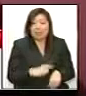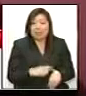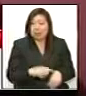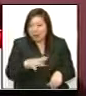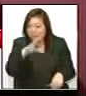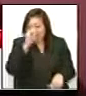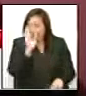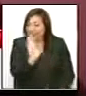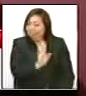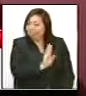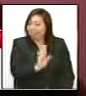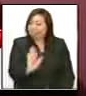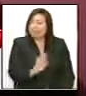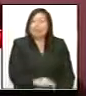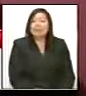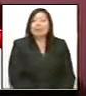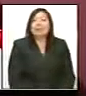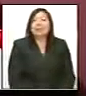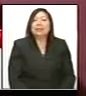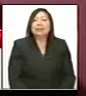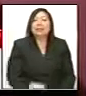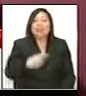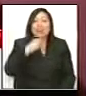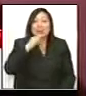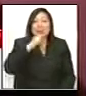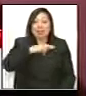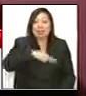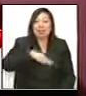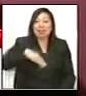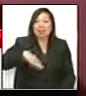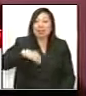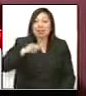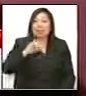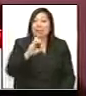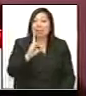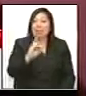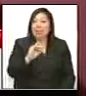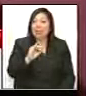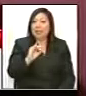aprender. La ministra del MIDIS también nos ha señalado que el gobierno